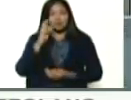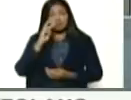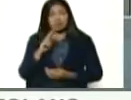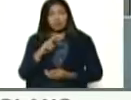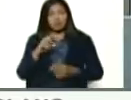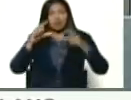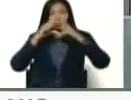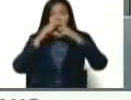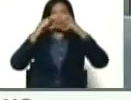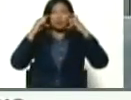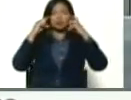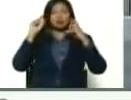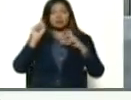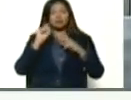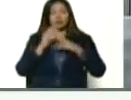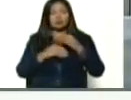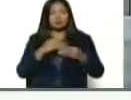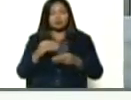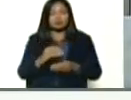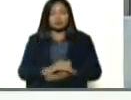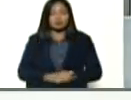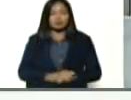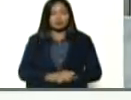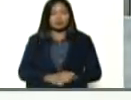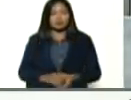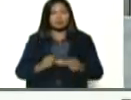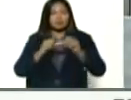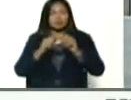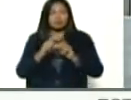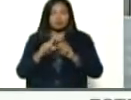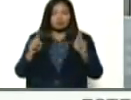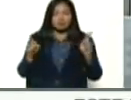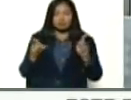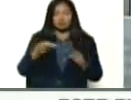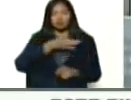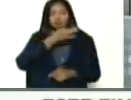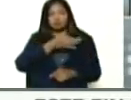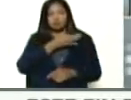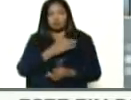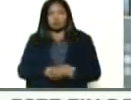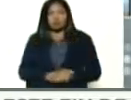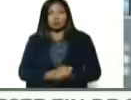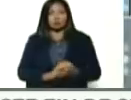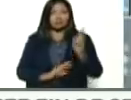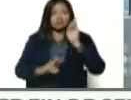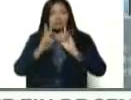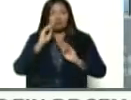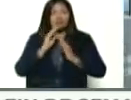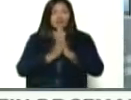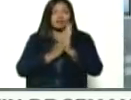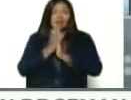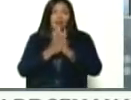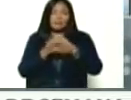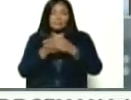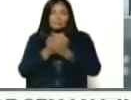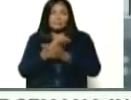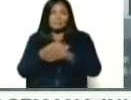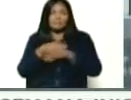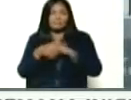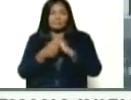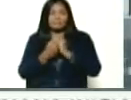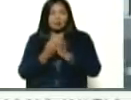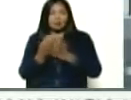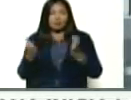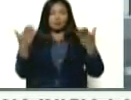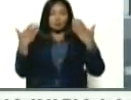tapaboca lo vamos a mantener el distanciamiento social la higiene de las manos la ventilación